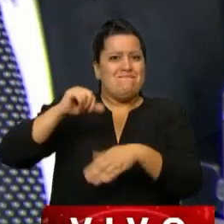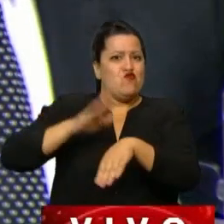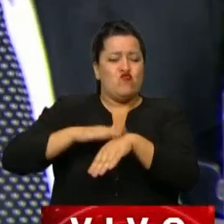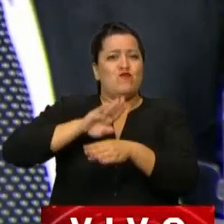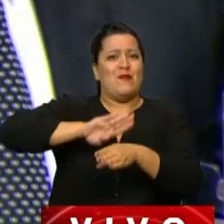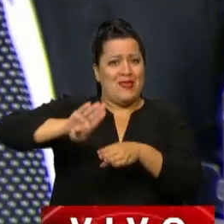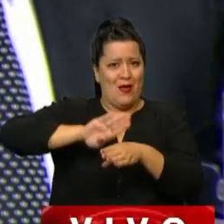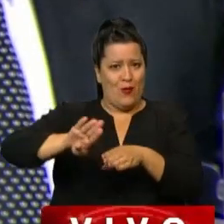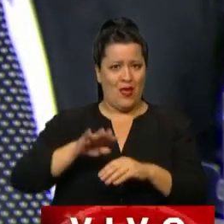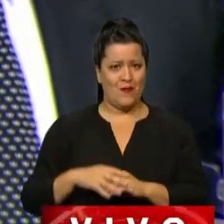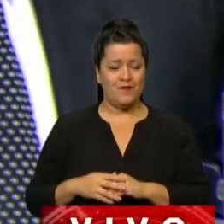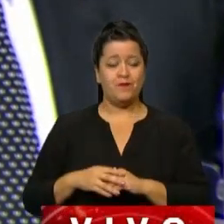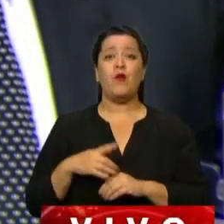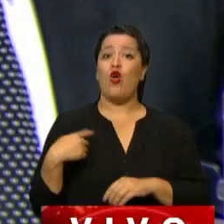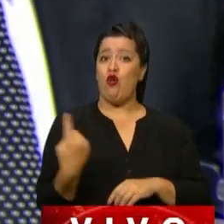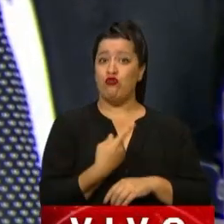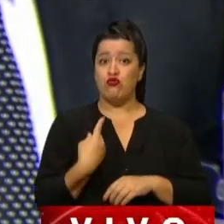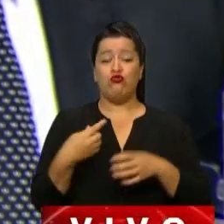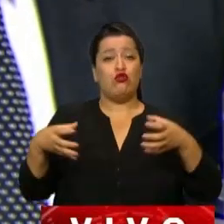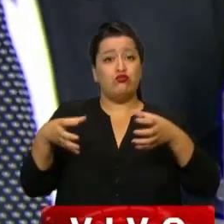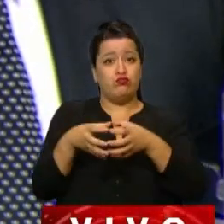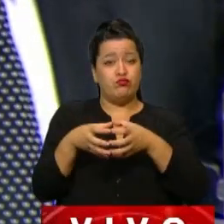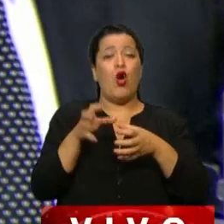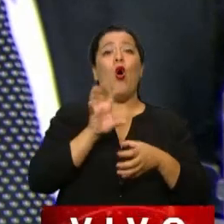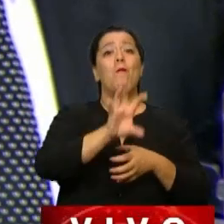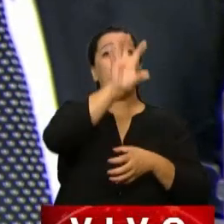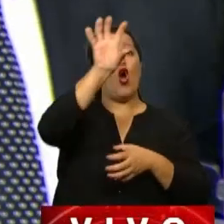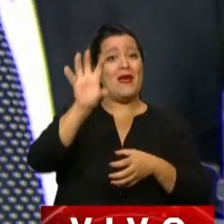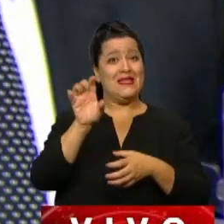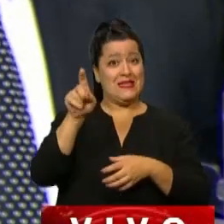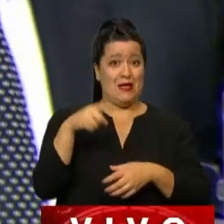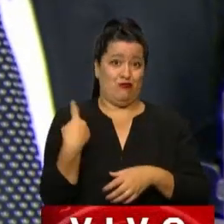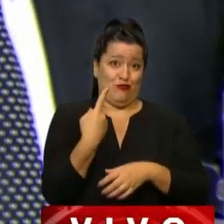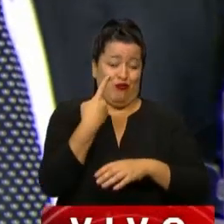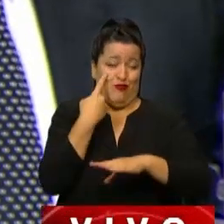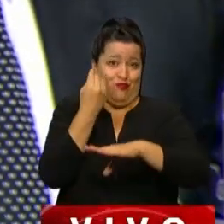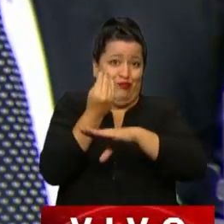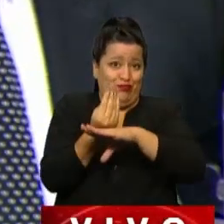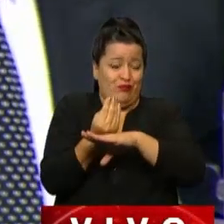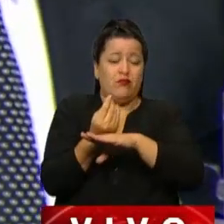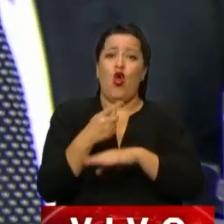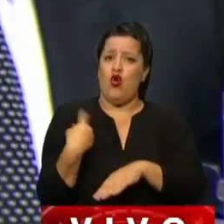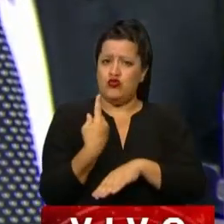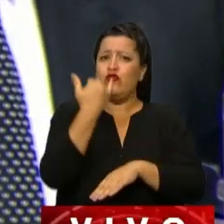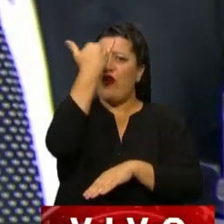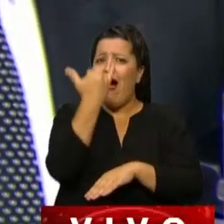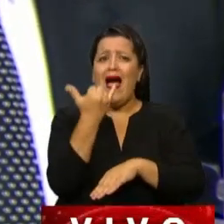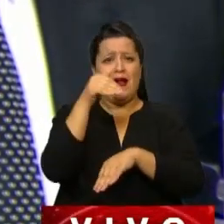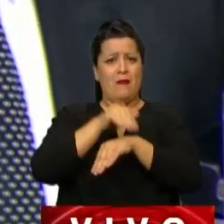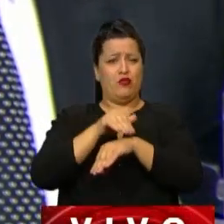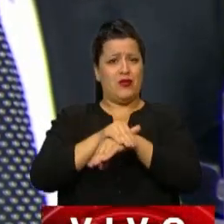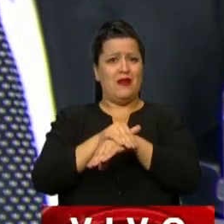nosotros, que somos de provincias del interior, con responsabilidades de